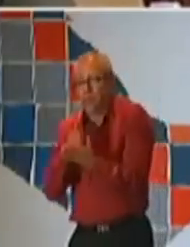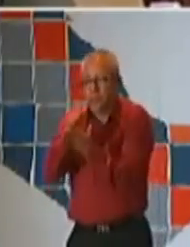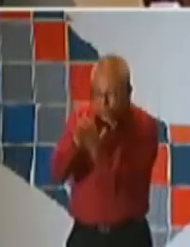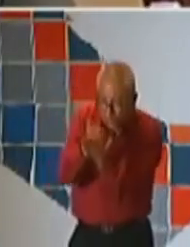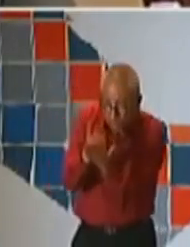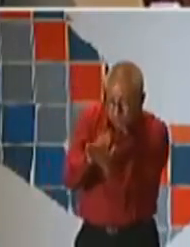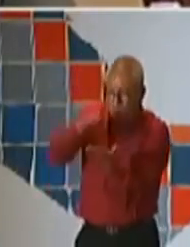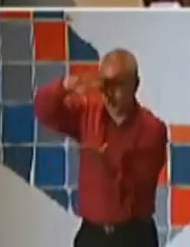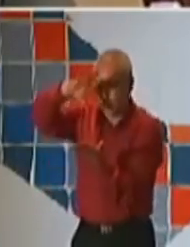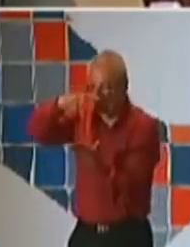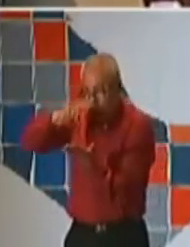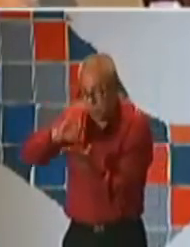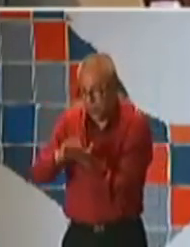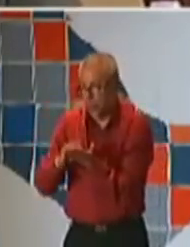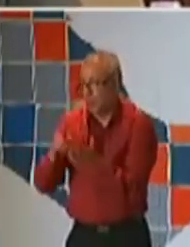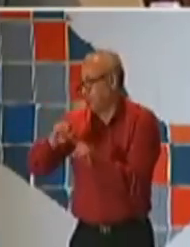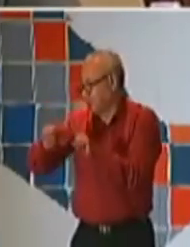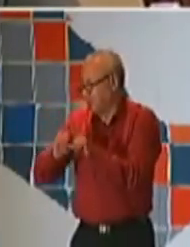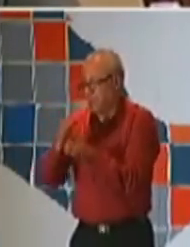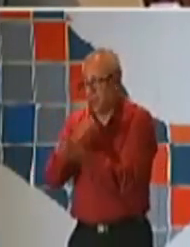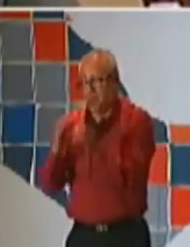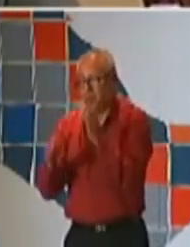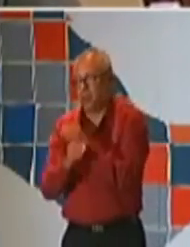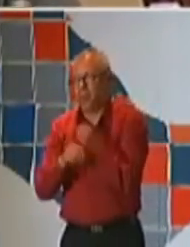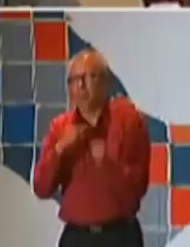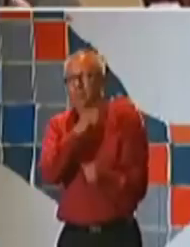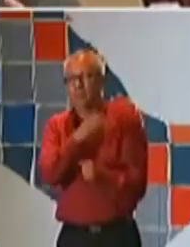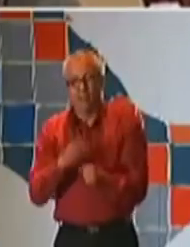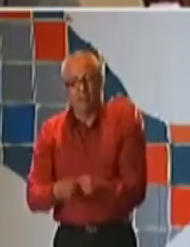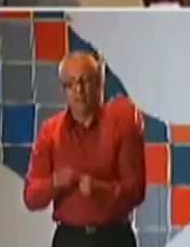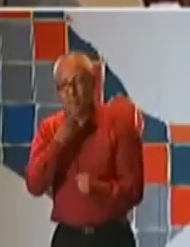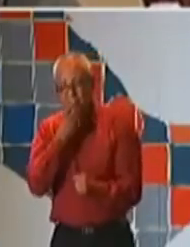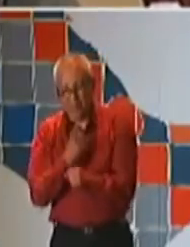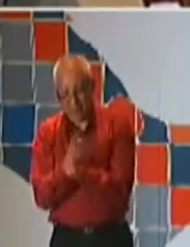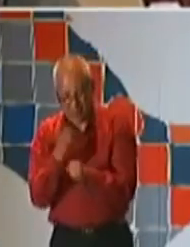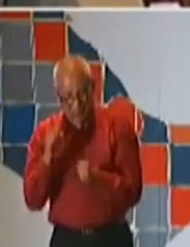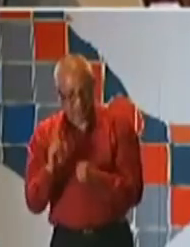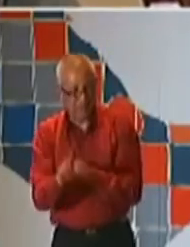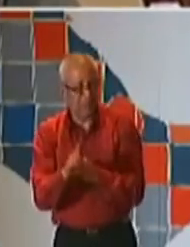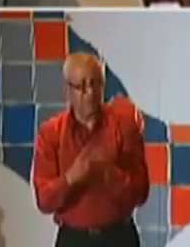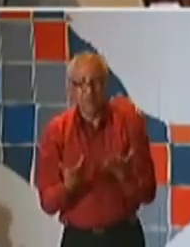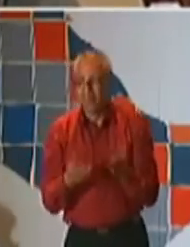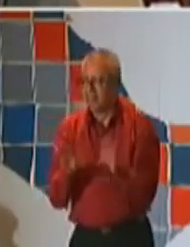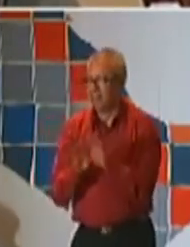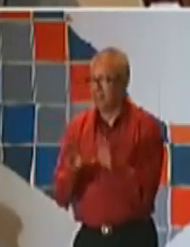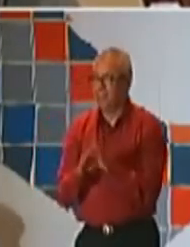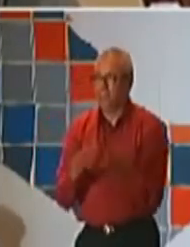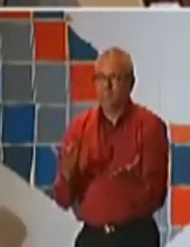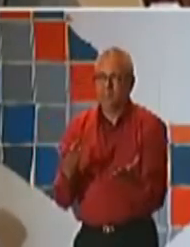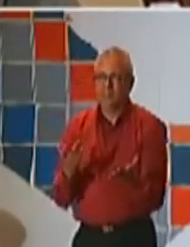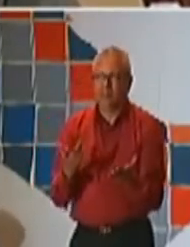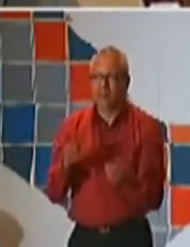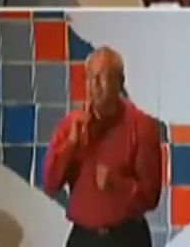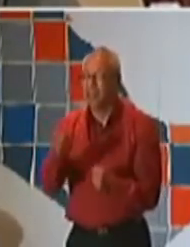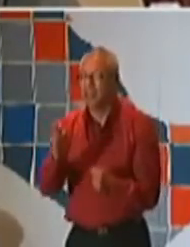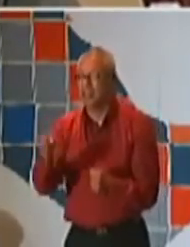azúcar y otras cosas malditas por el mercado mundial desde 1919 se han